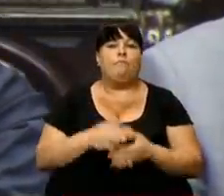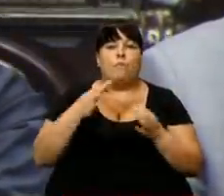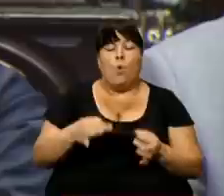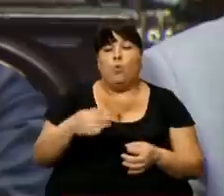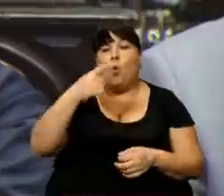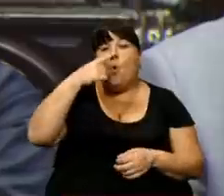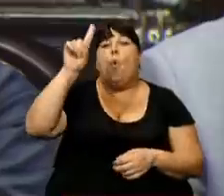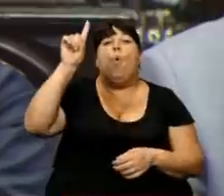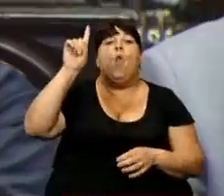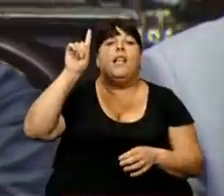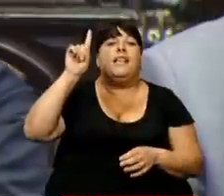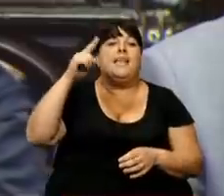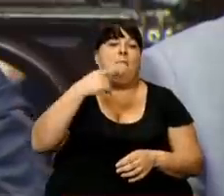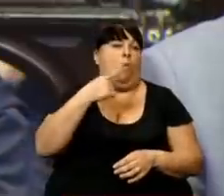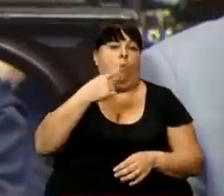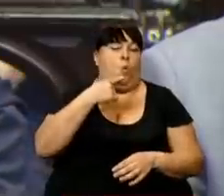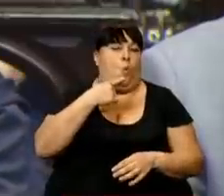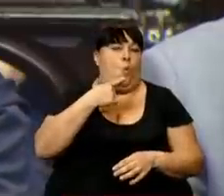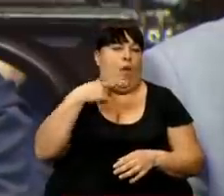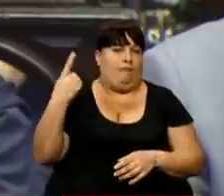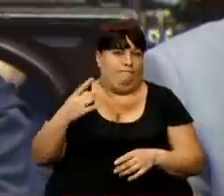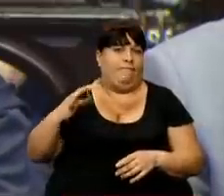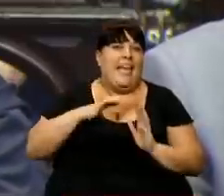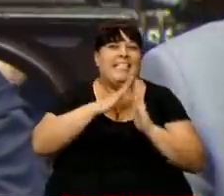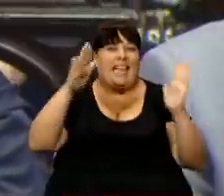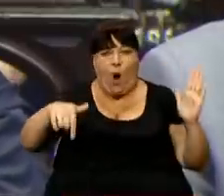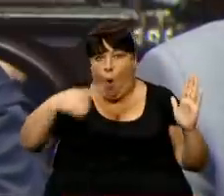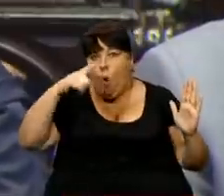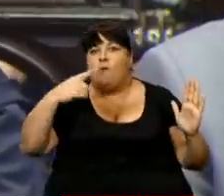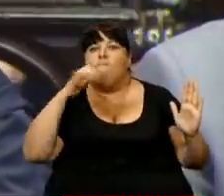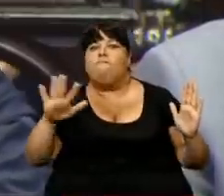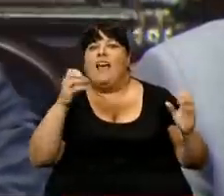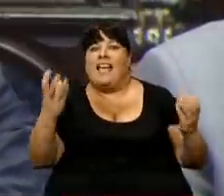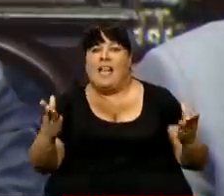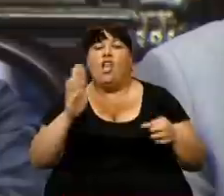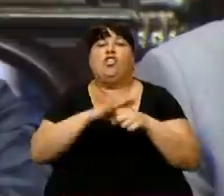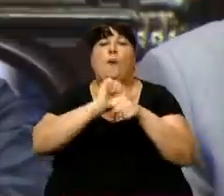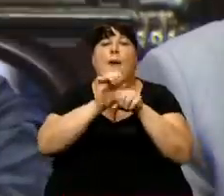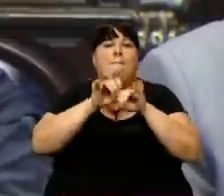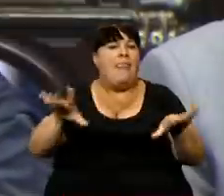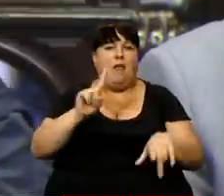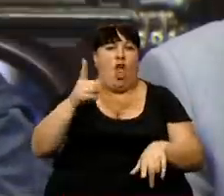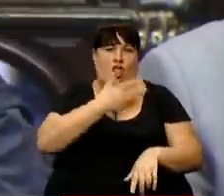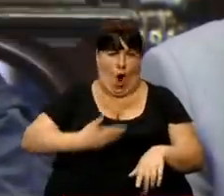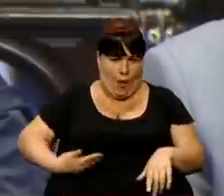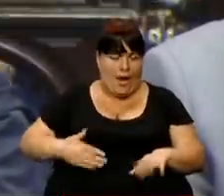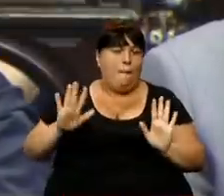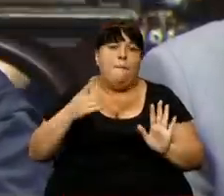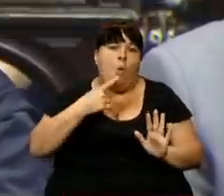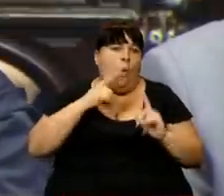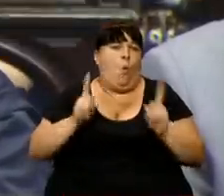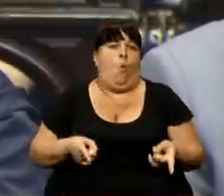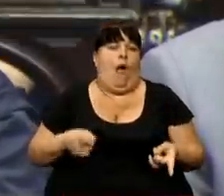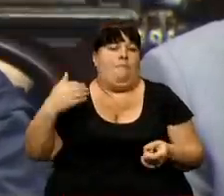frente a la última gran incertidumbre con la que vivimos este año. La de la pandemia no fue del gobierno, pero una